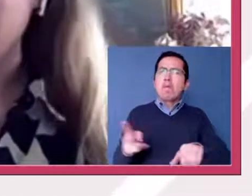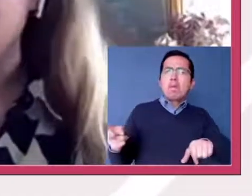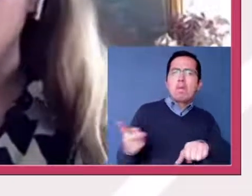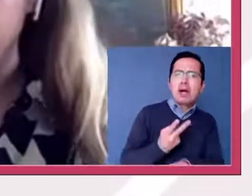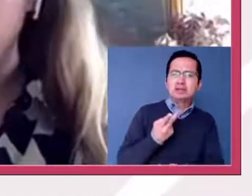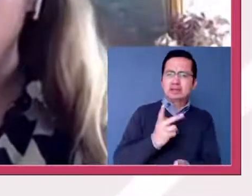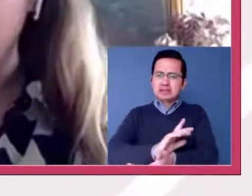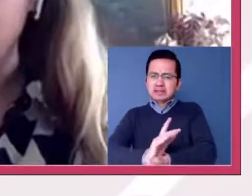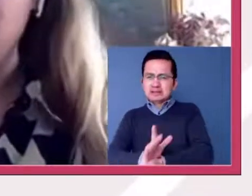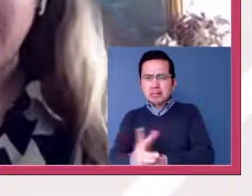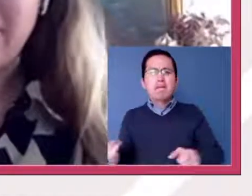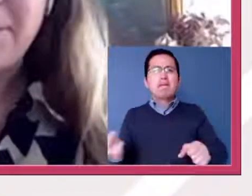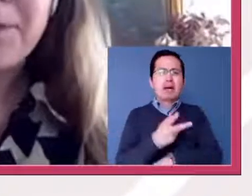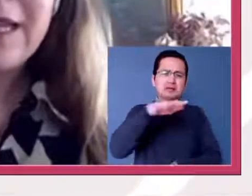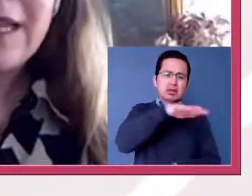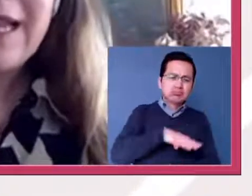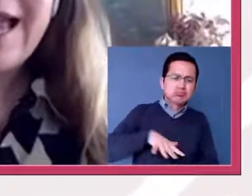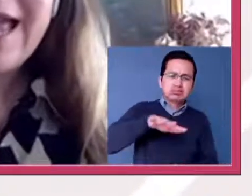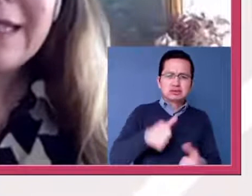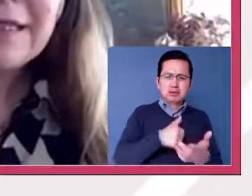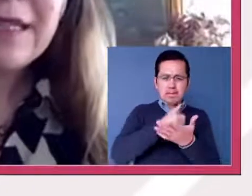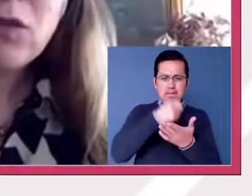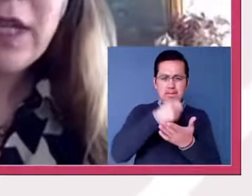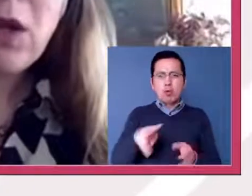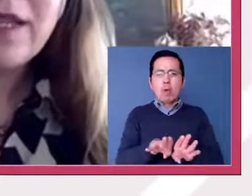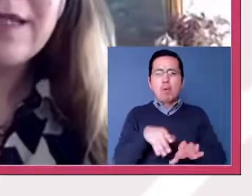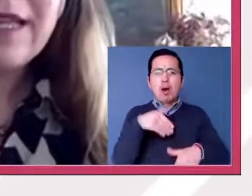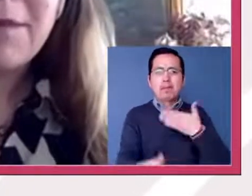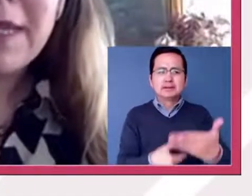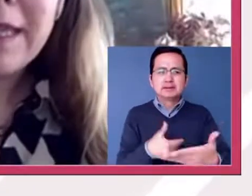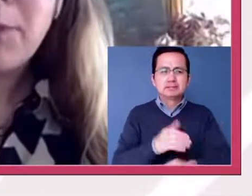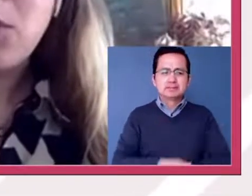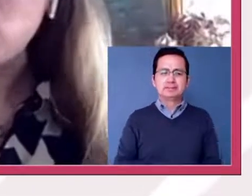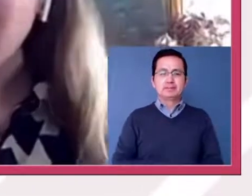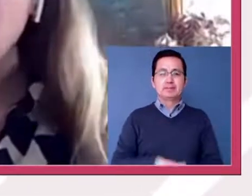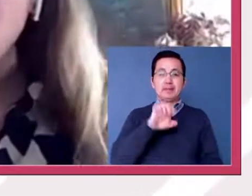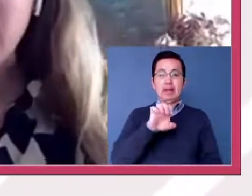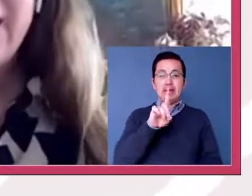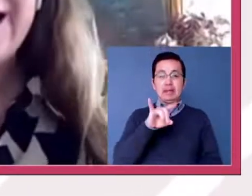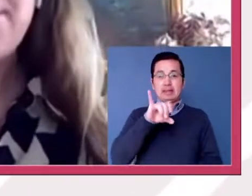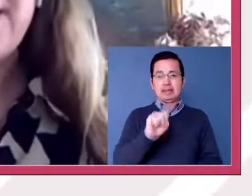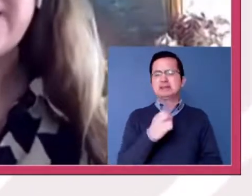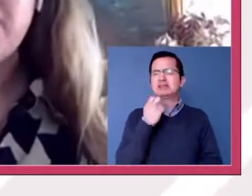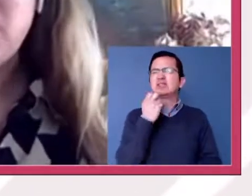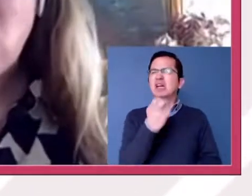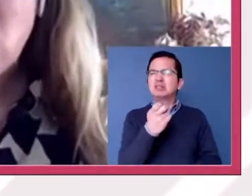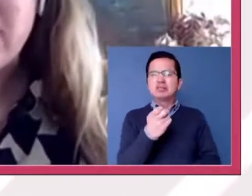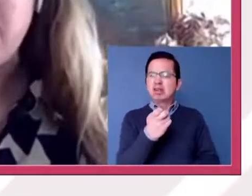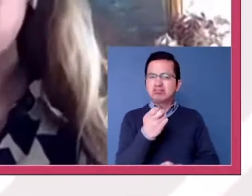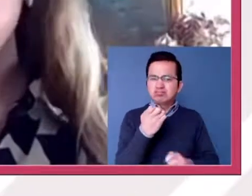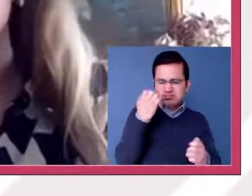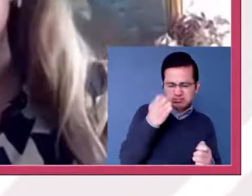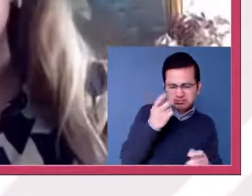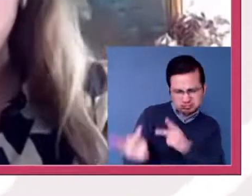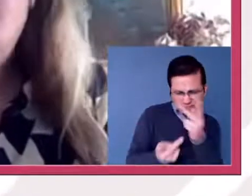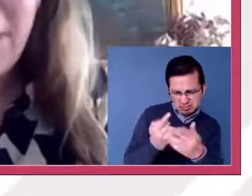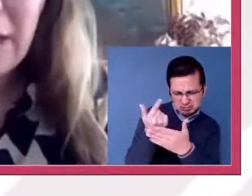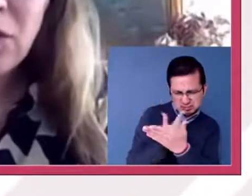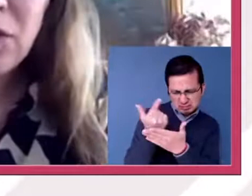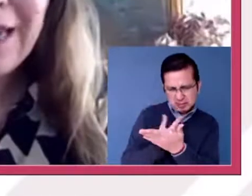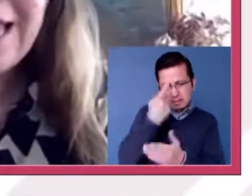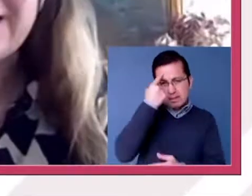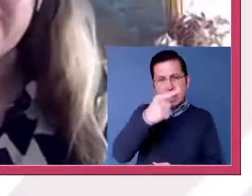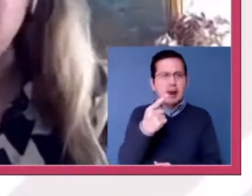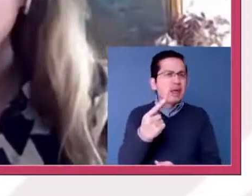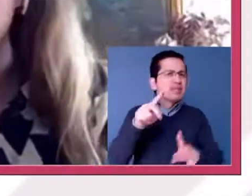que se generan a su alrededor en la capital. La EDIS es una encuesta que mide, por un lado, la percepción con respecto a los derechos